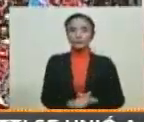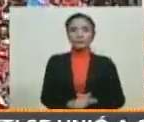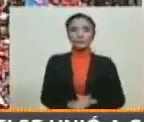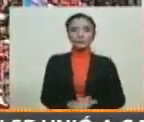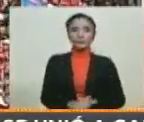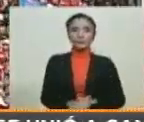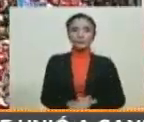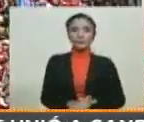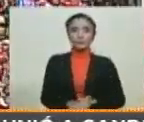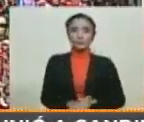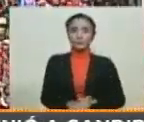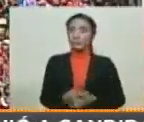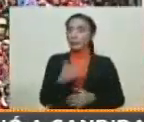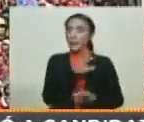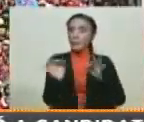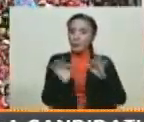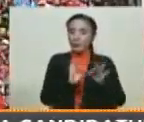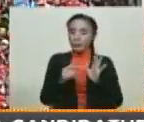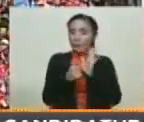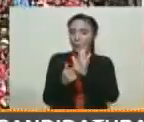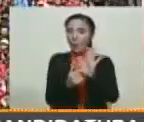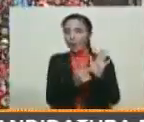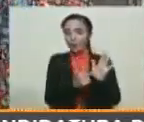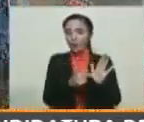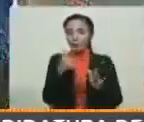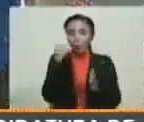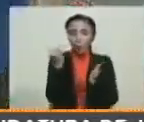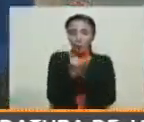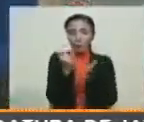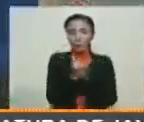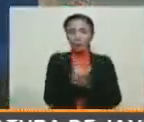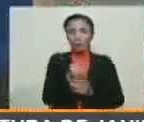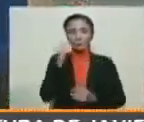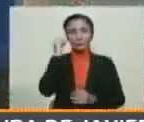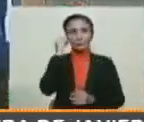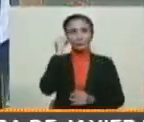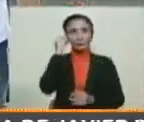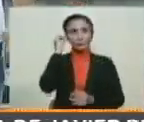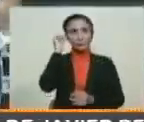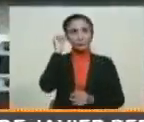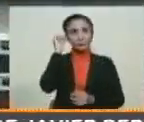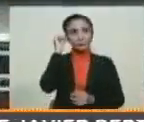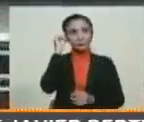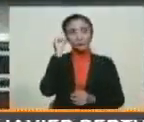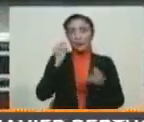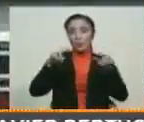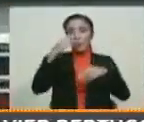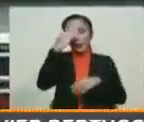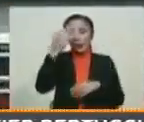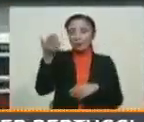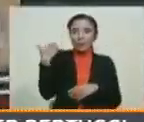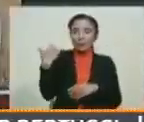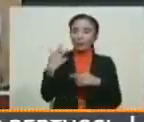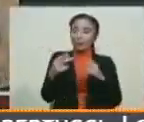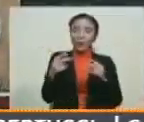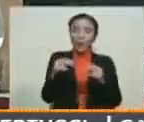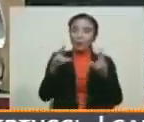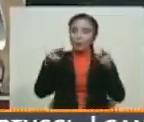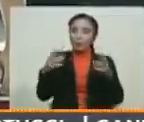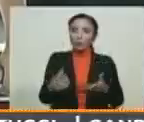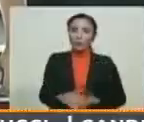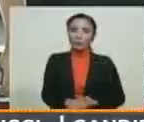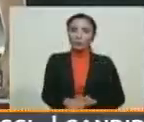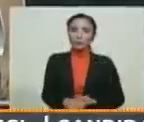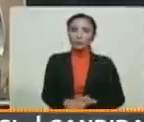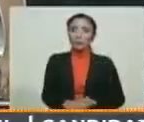porque tenemos que dar una lección que no olviden nunca en el mundo es